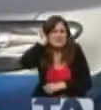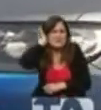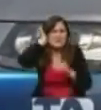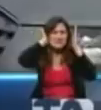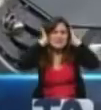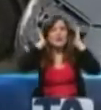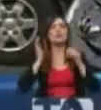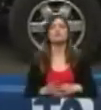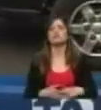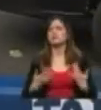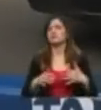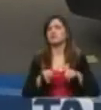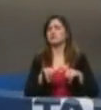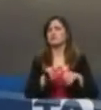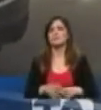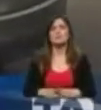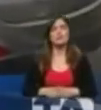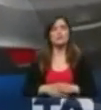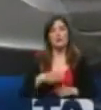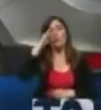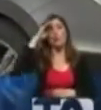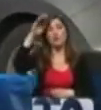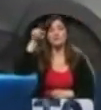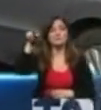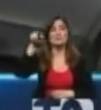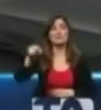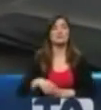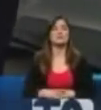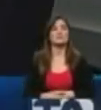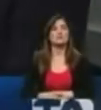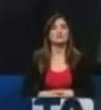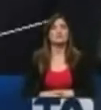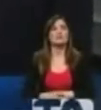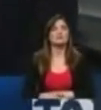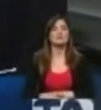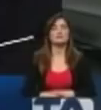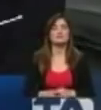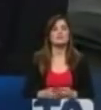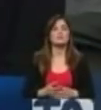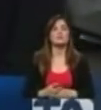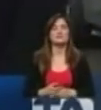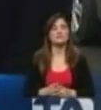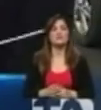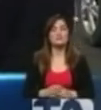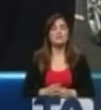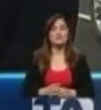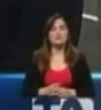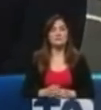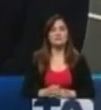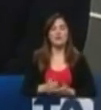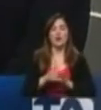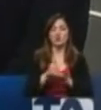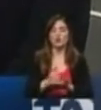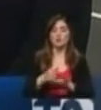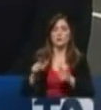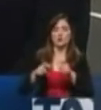que no dejan de pitar, a pesar de que hay agentes de tránsito aquí de la AMT ayudando a cruzar, contándoles sobre estos